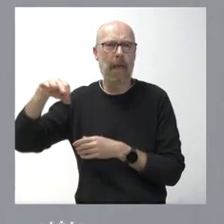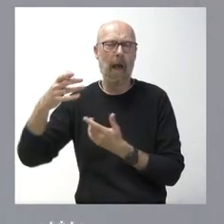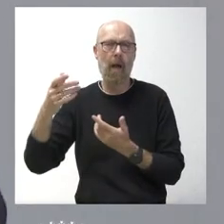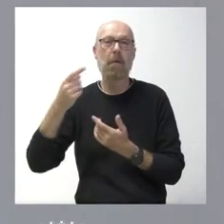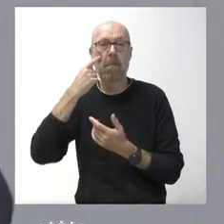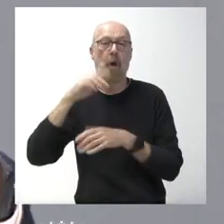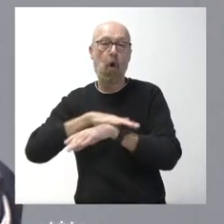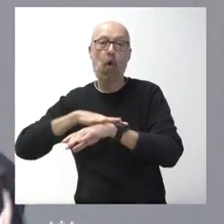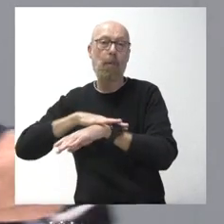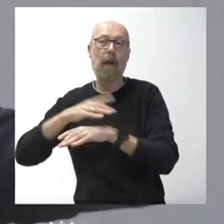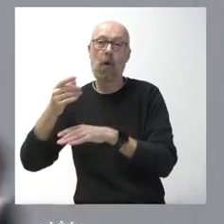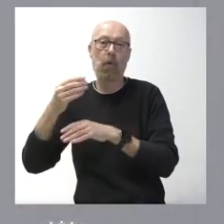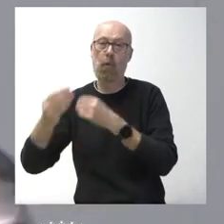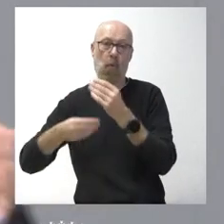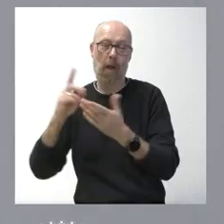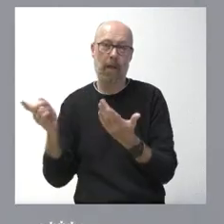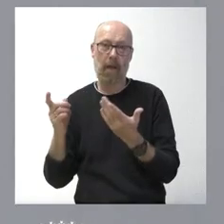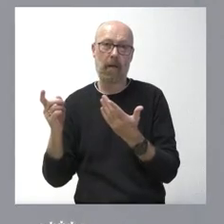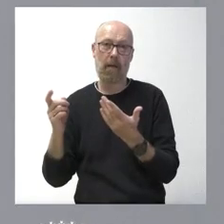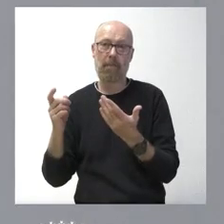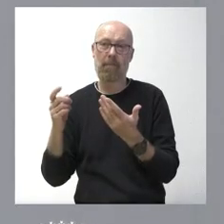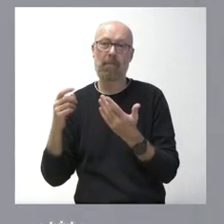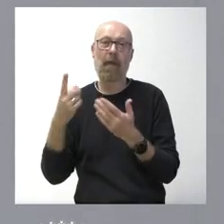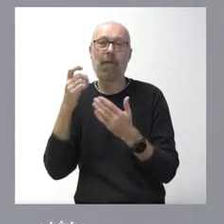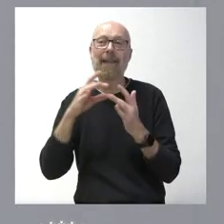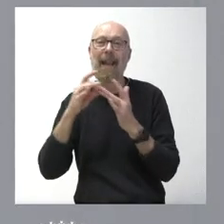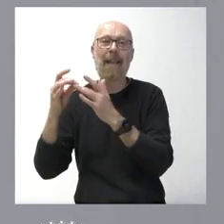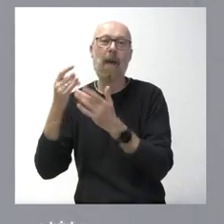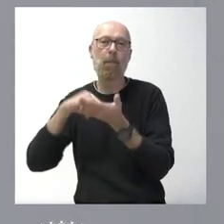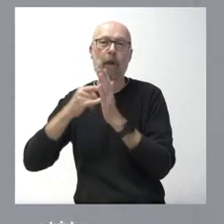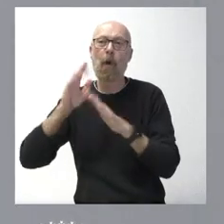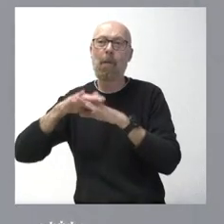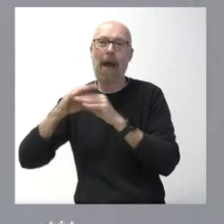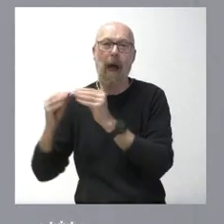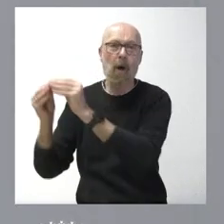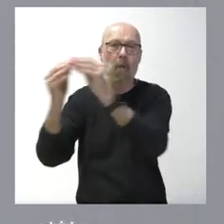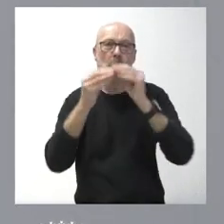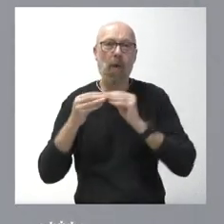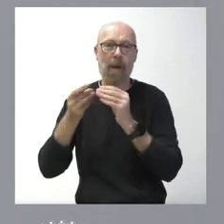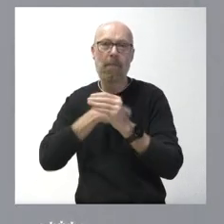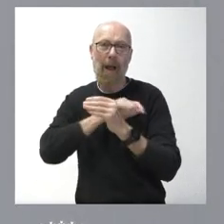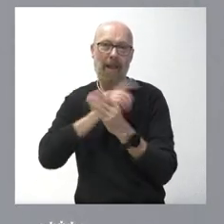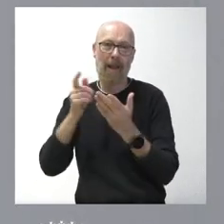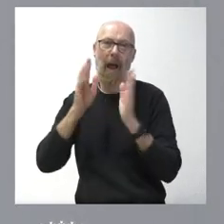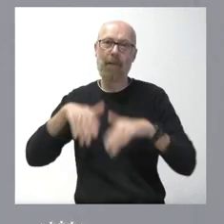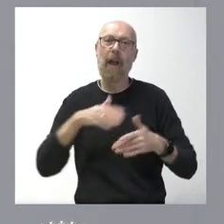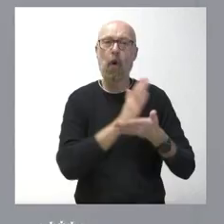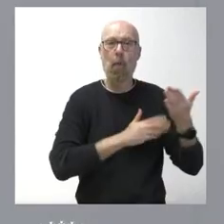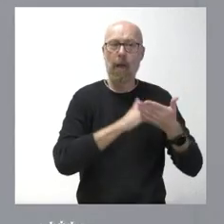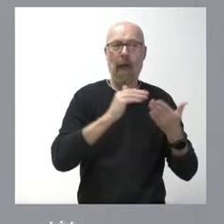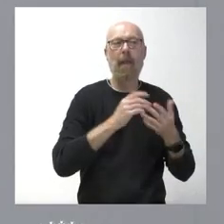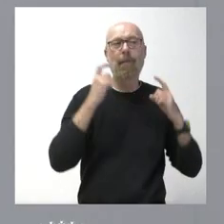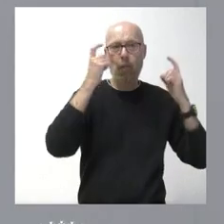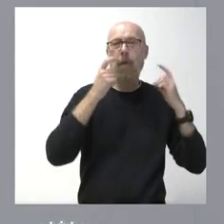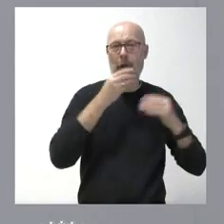lidera proyectos para dar unidad y coherencia Al conjunto de España y tienen que ser las comunidades autónomas Pero hay un número muy alto de comunidades